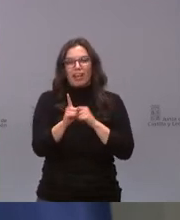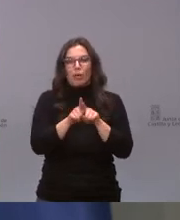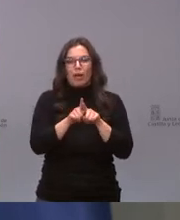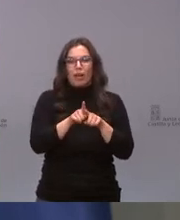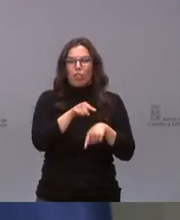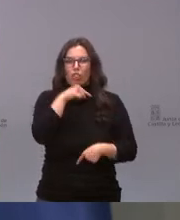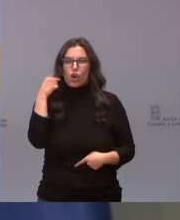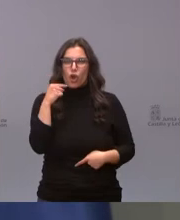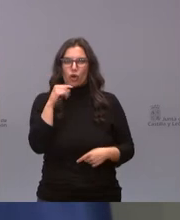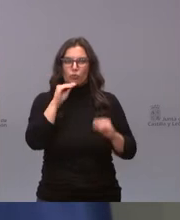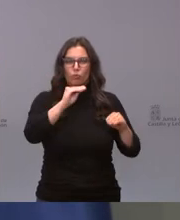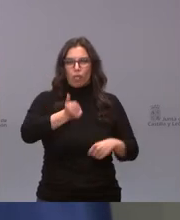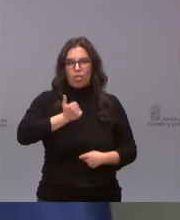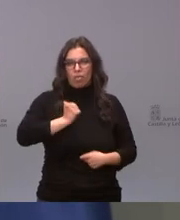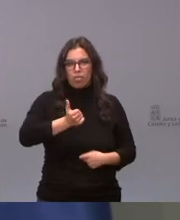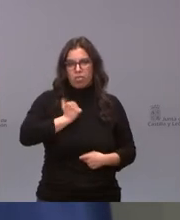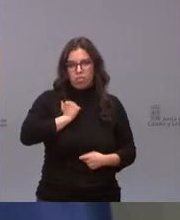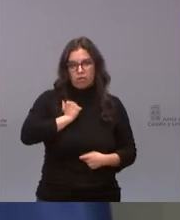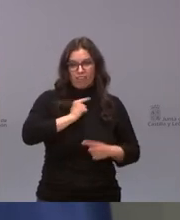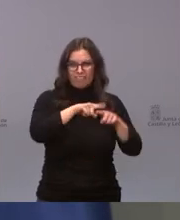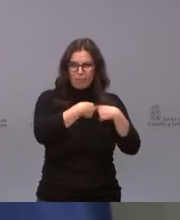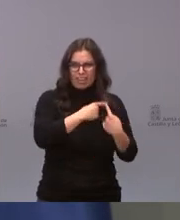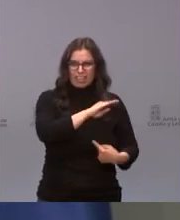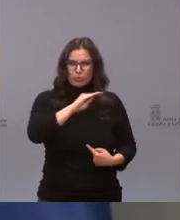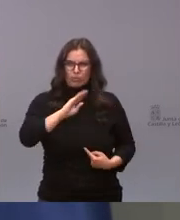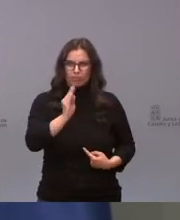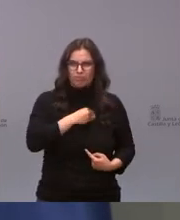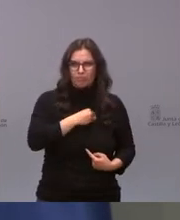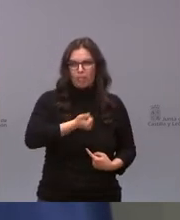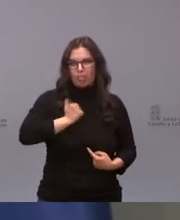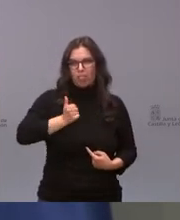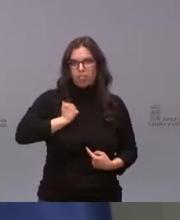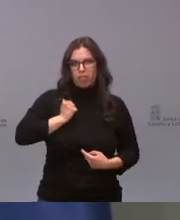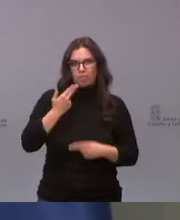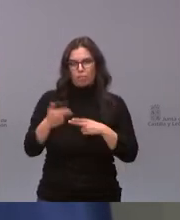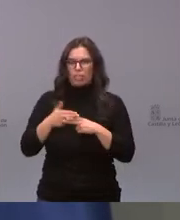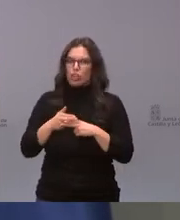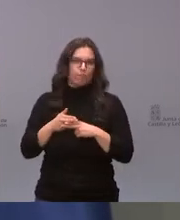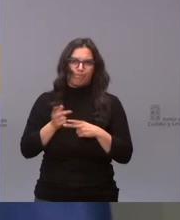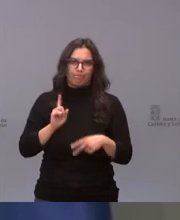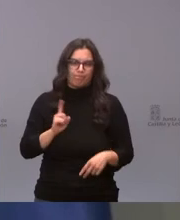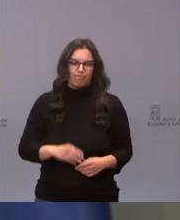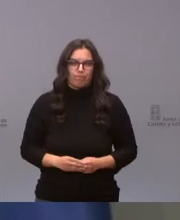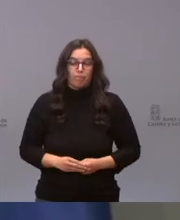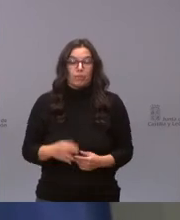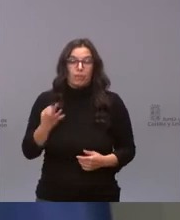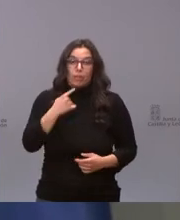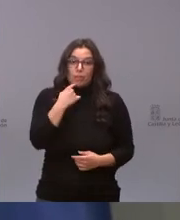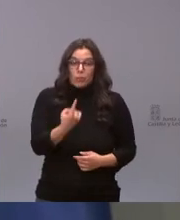dolor de las familias como instrumento político. Y he de decir que